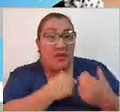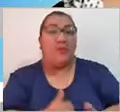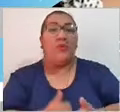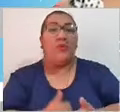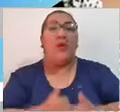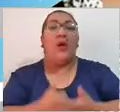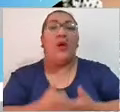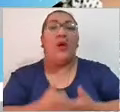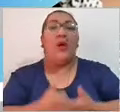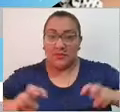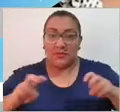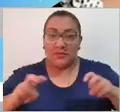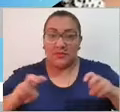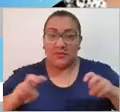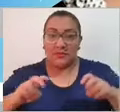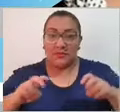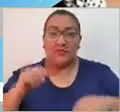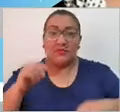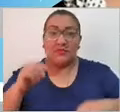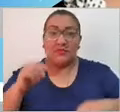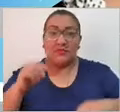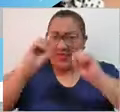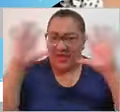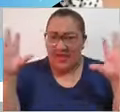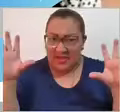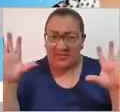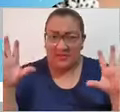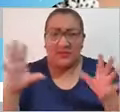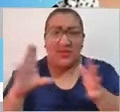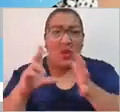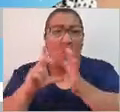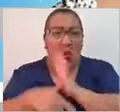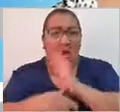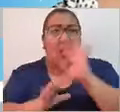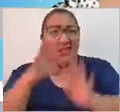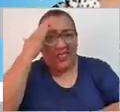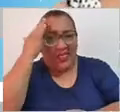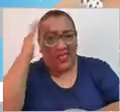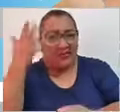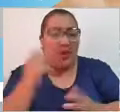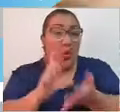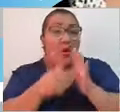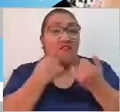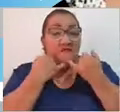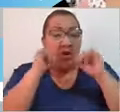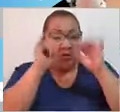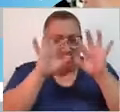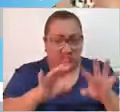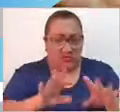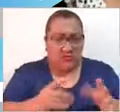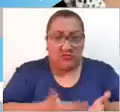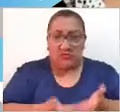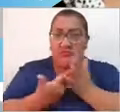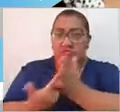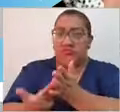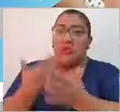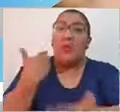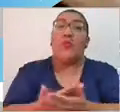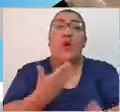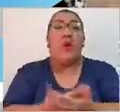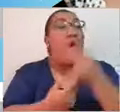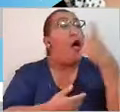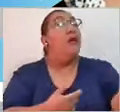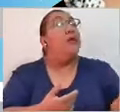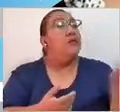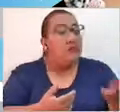una investigación durante 15 días, luego emiten su informe en relación a los medios probatorios,